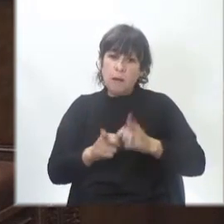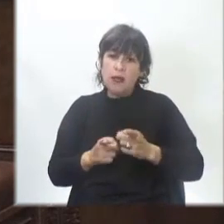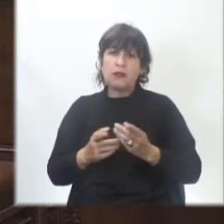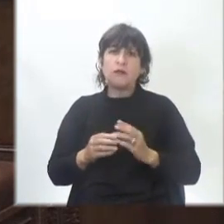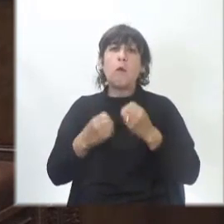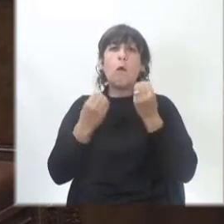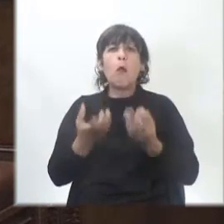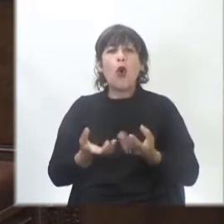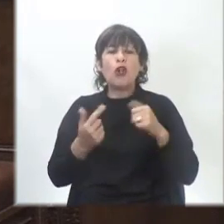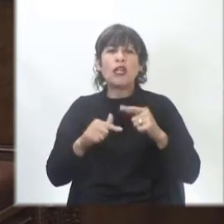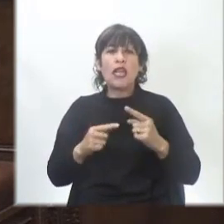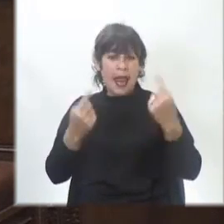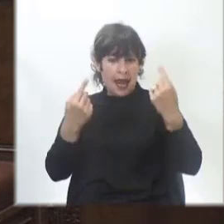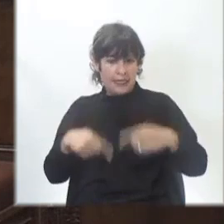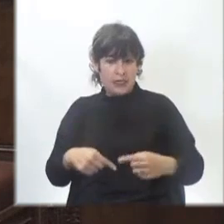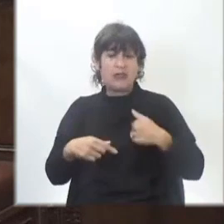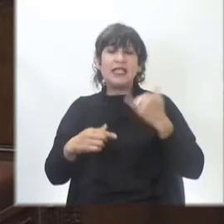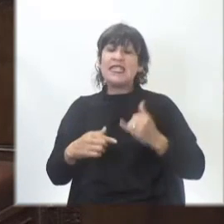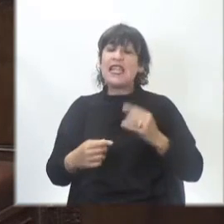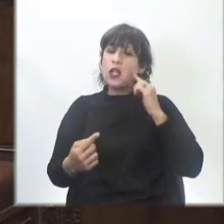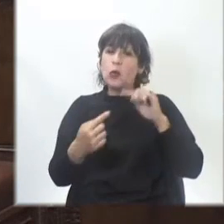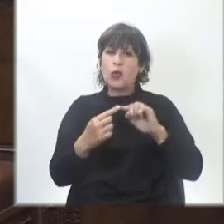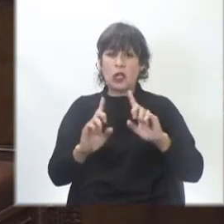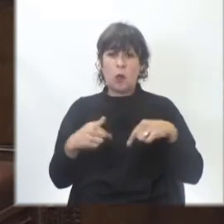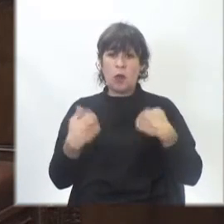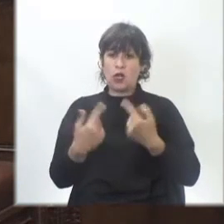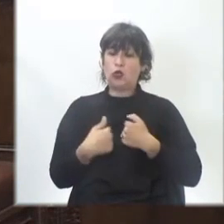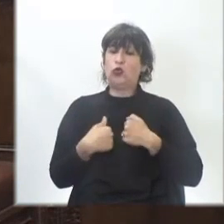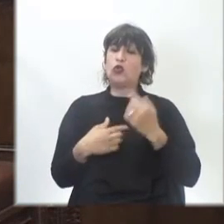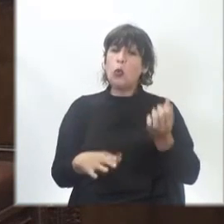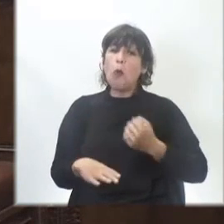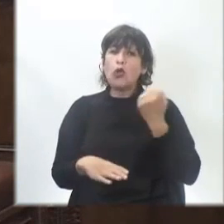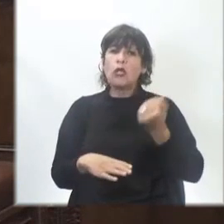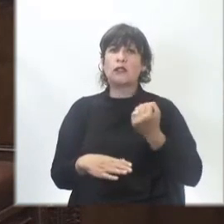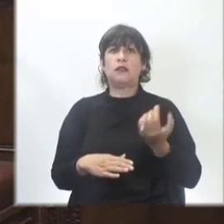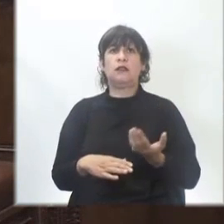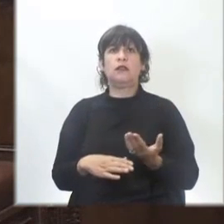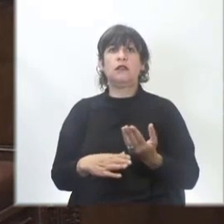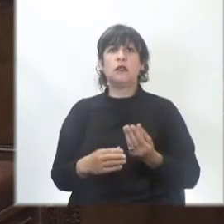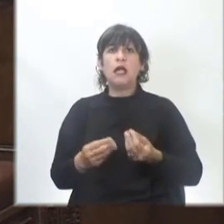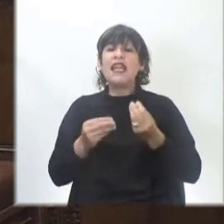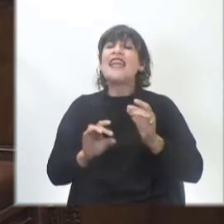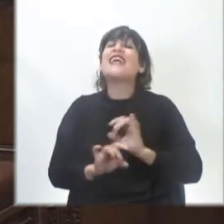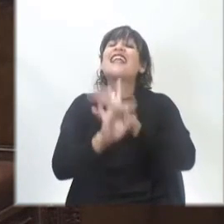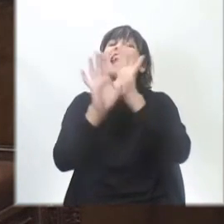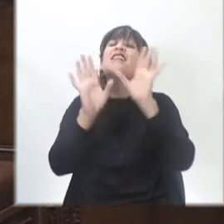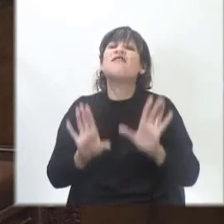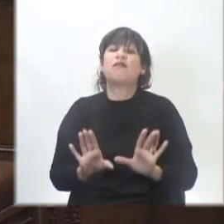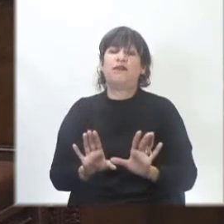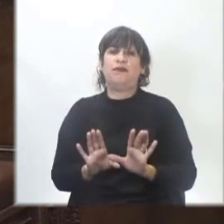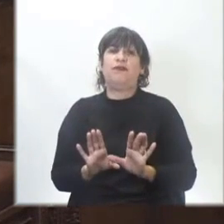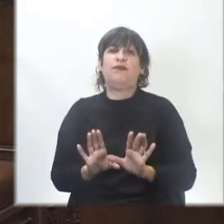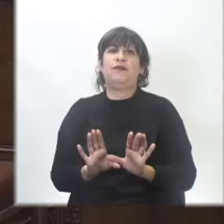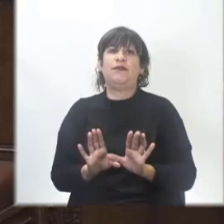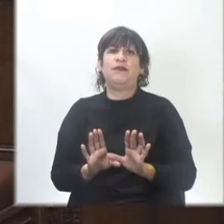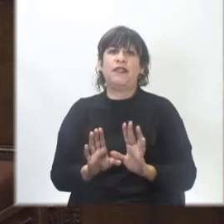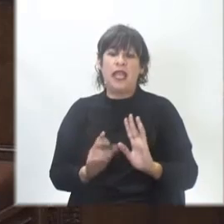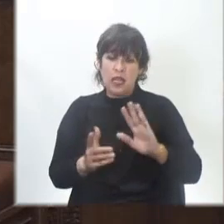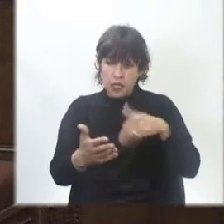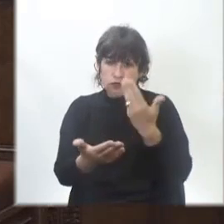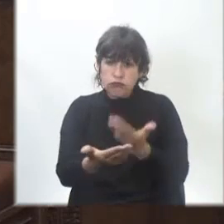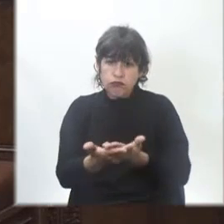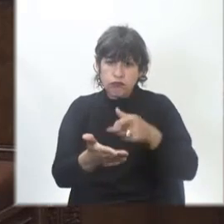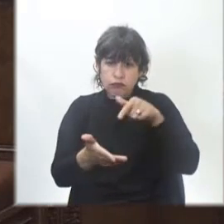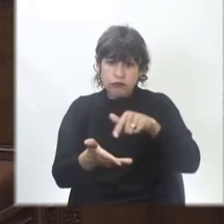Porque las interpelaciones tienen un objetivo para nosotros muy importante, que es clarificar, que es poner arriba de la mesa